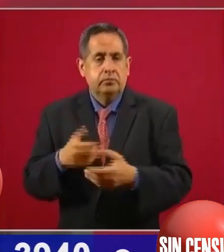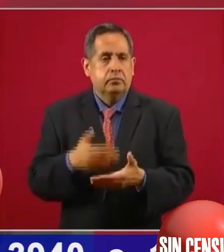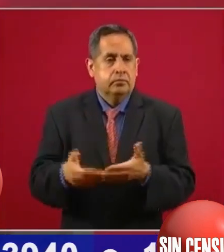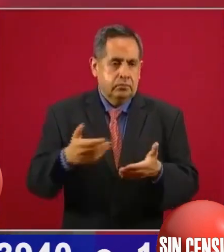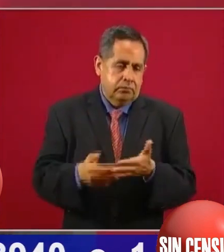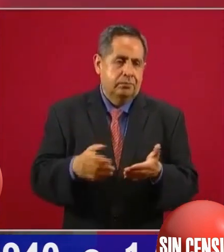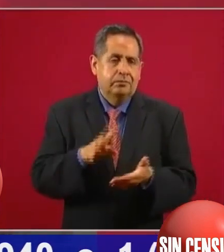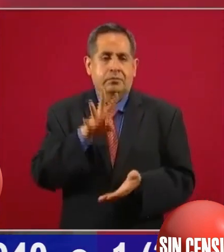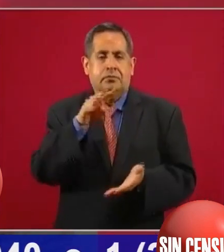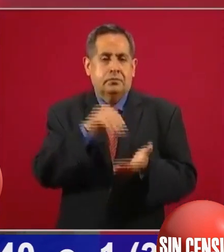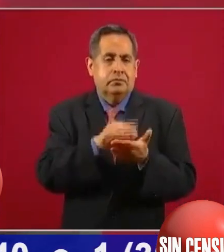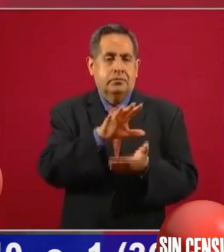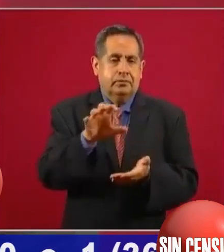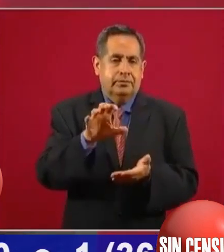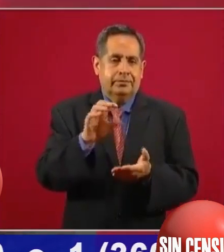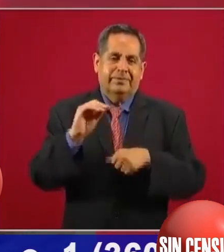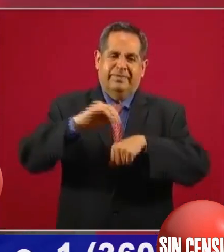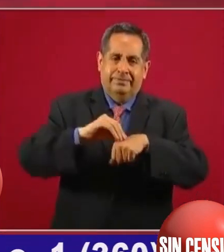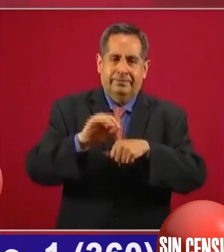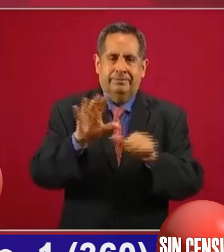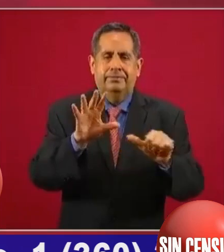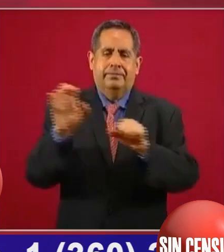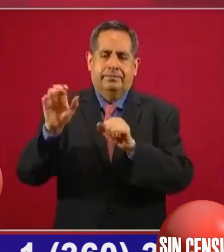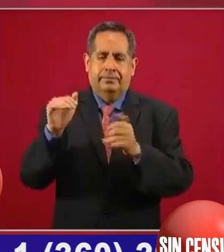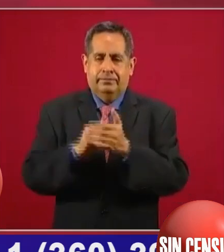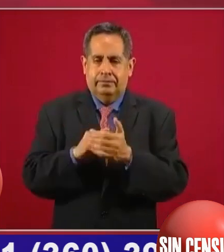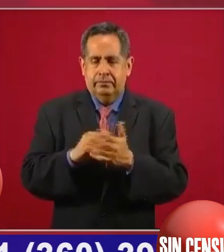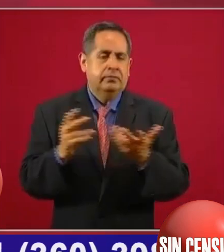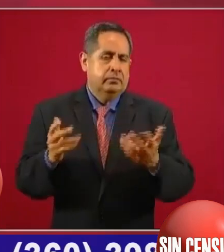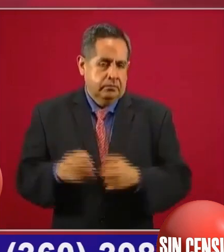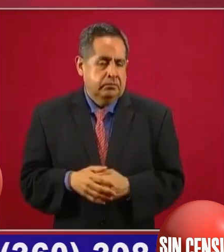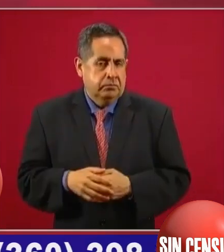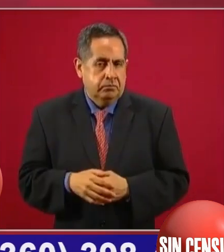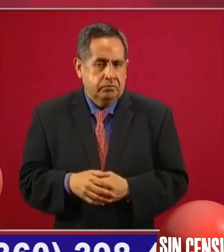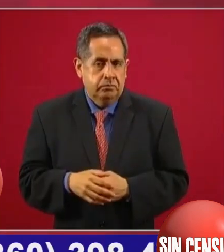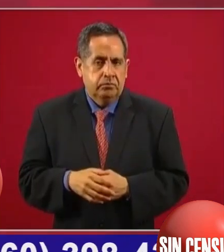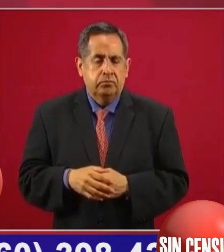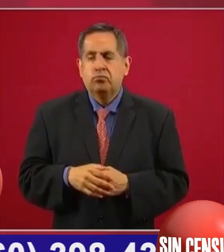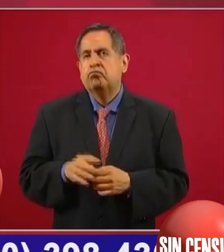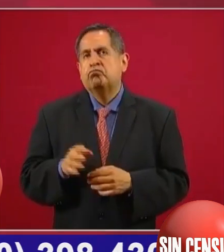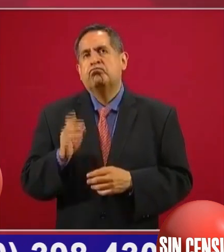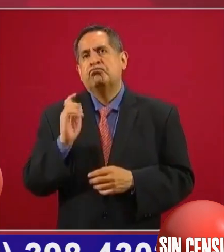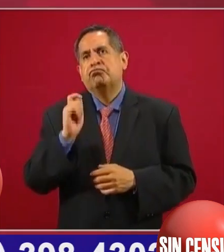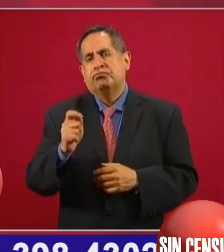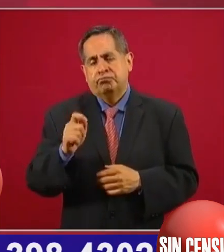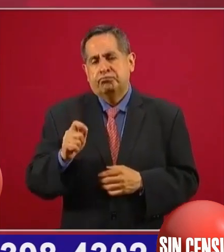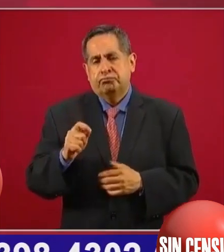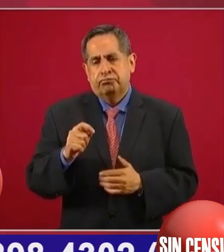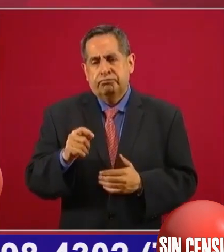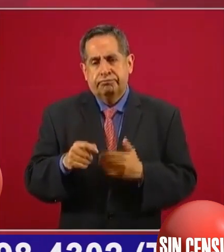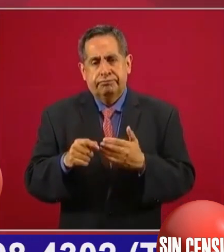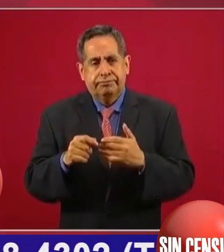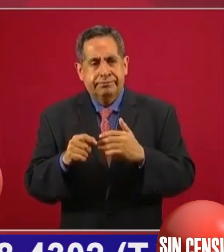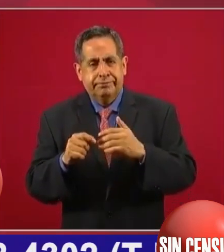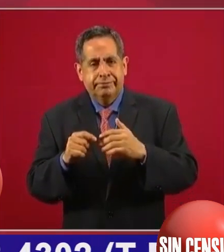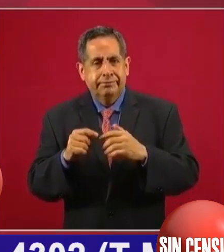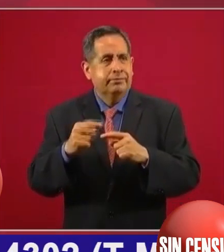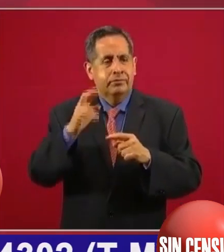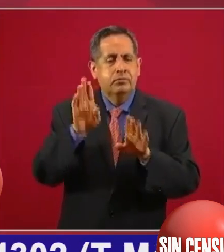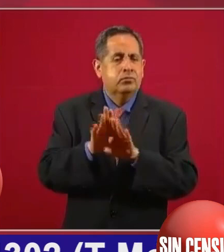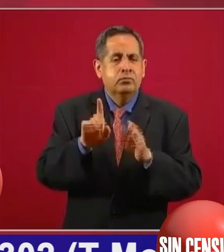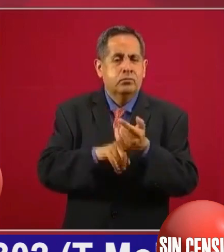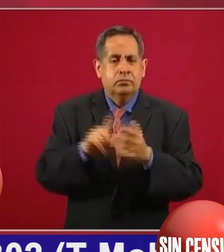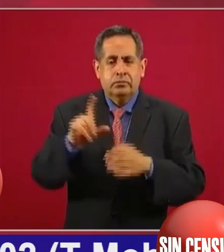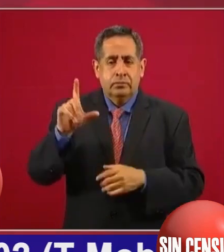19.600.000. Y ahí vamos. ¿Cuándo llegamos a estar con